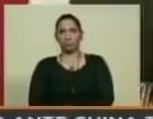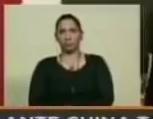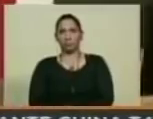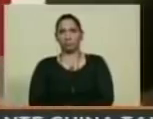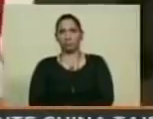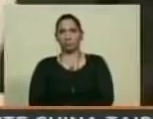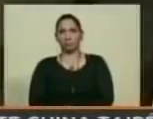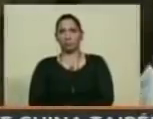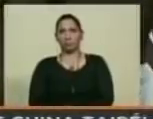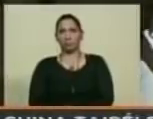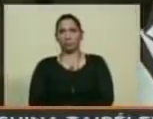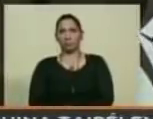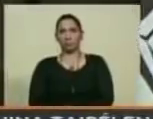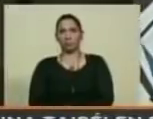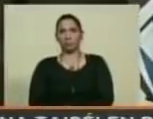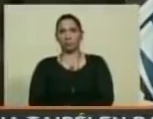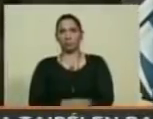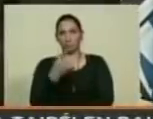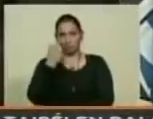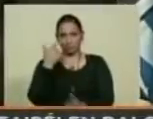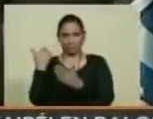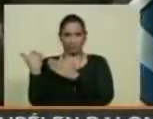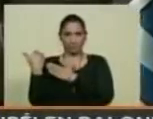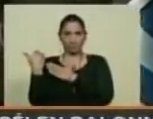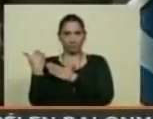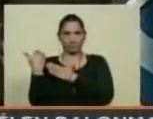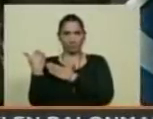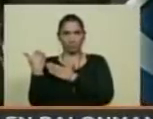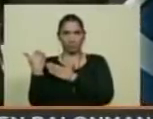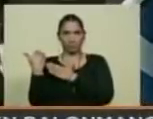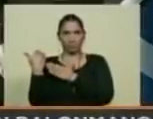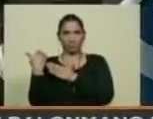Así queda el sitio donde impacta,